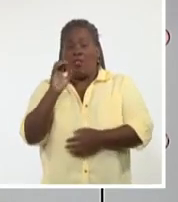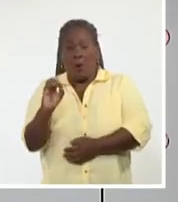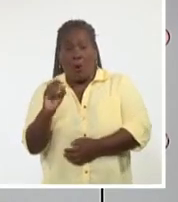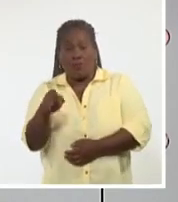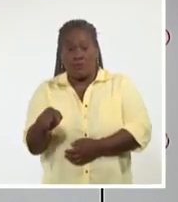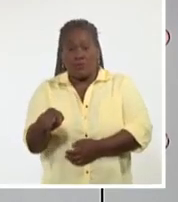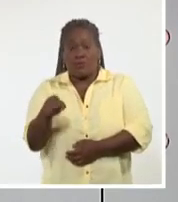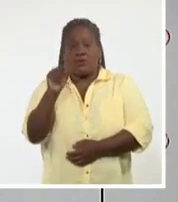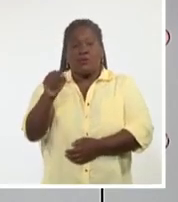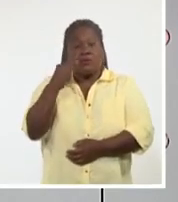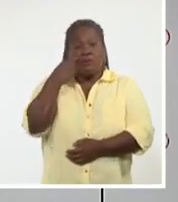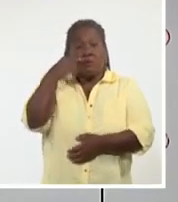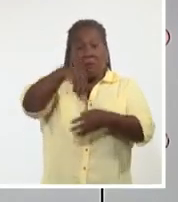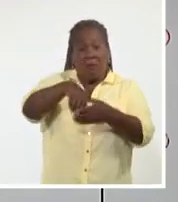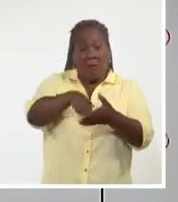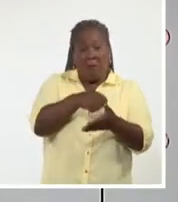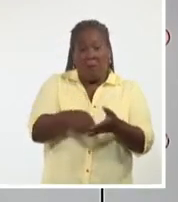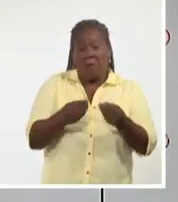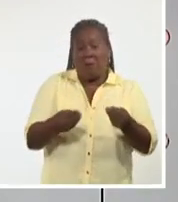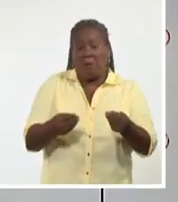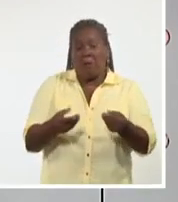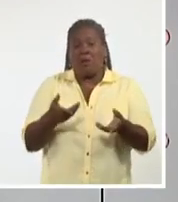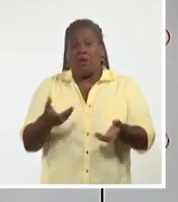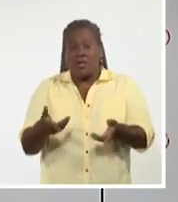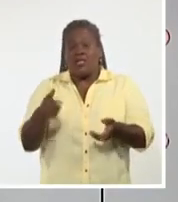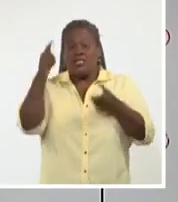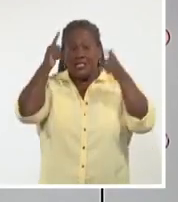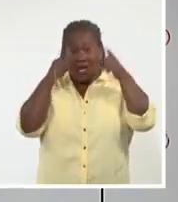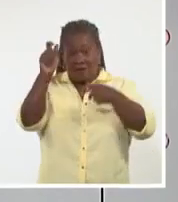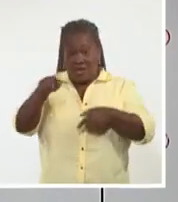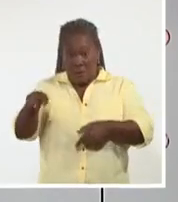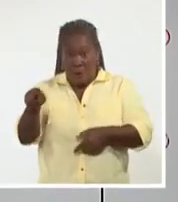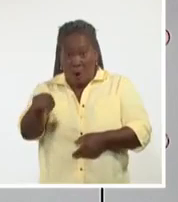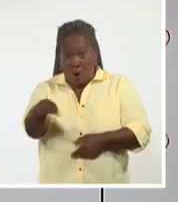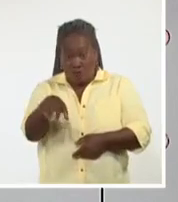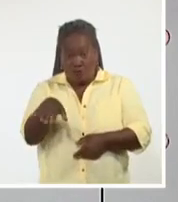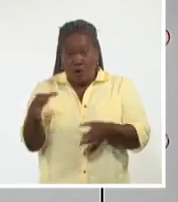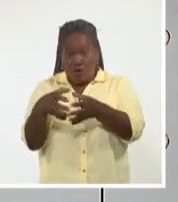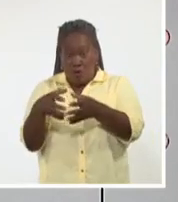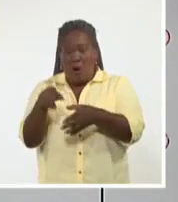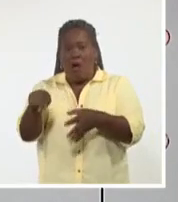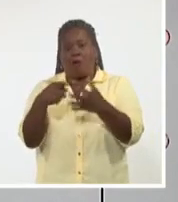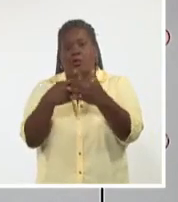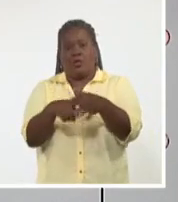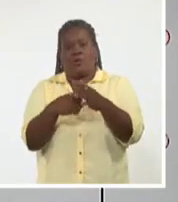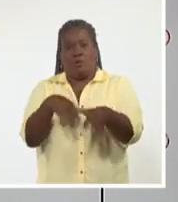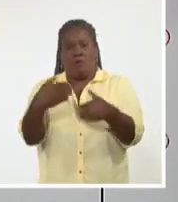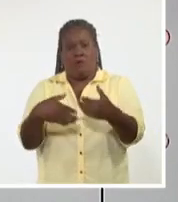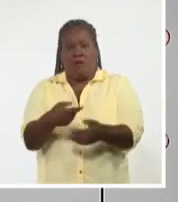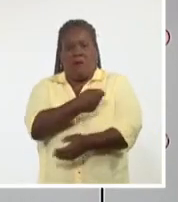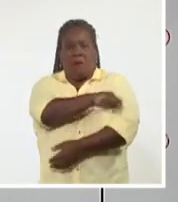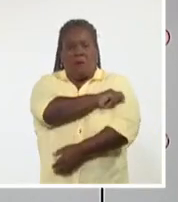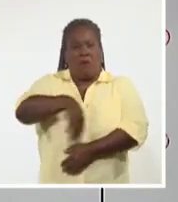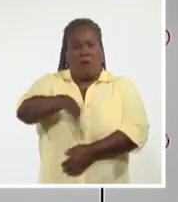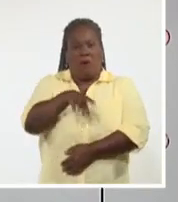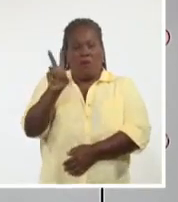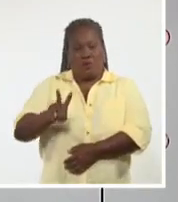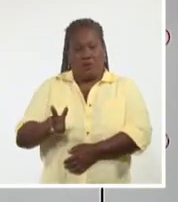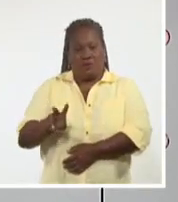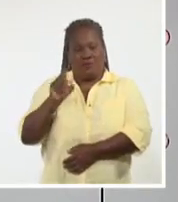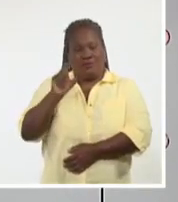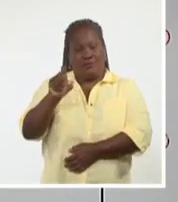de sus bases electorales y que el chavismo en el poder es el que finalmente les resuelve los problemas a la población y un último factor